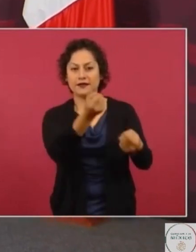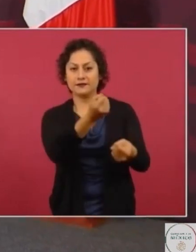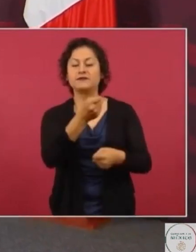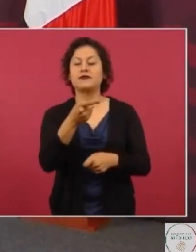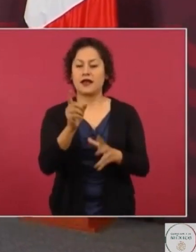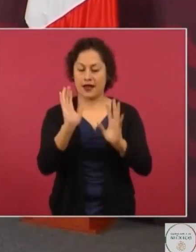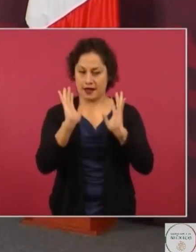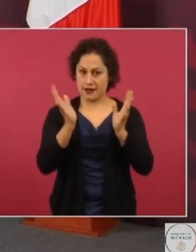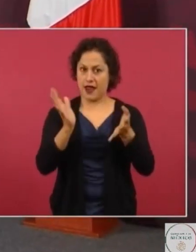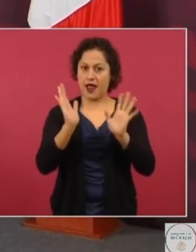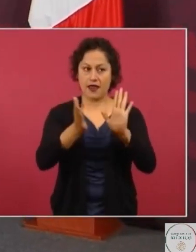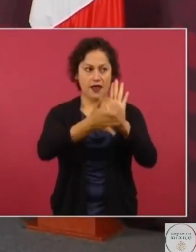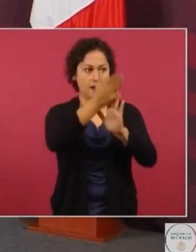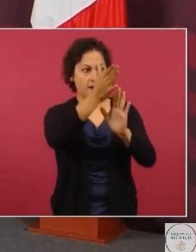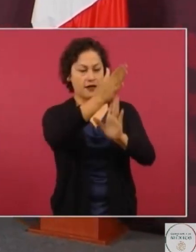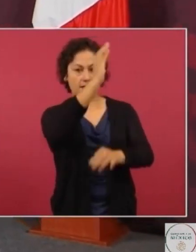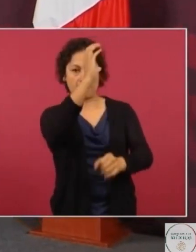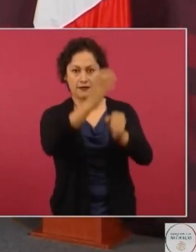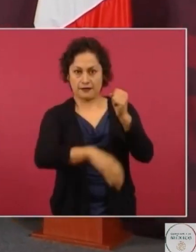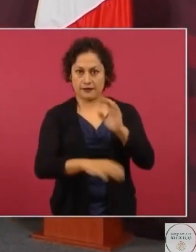está terminado.